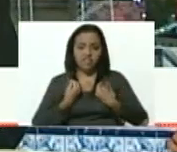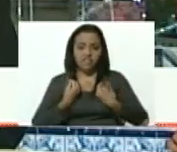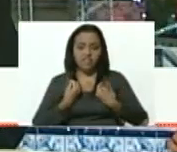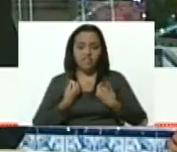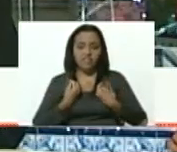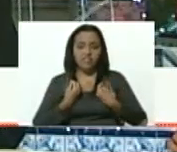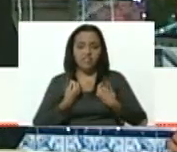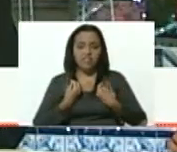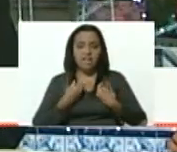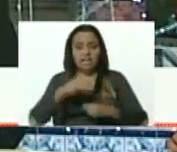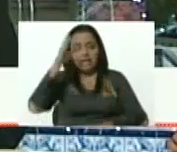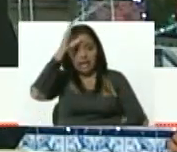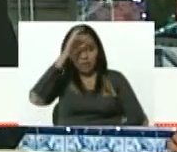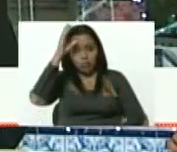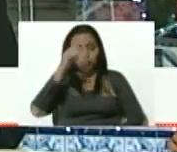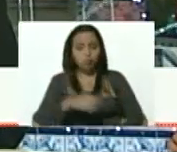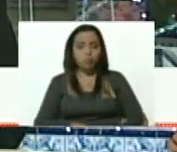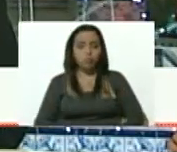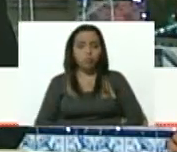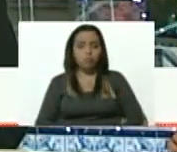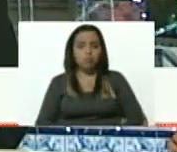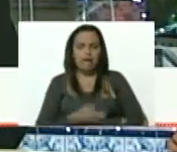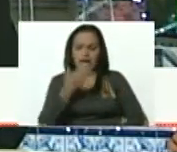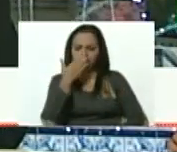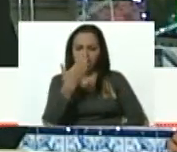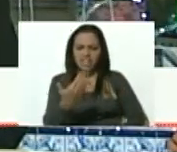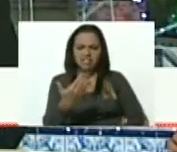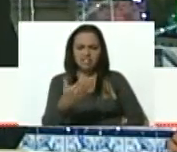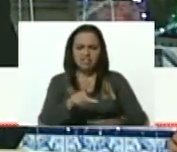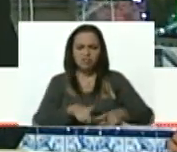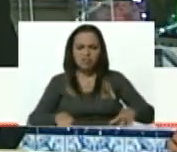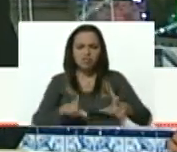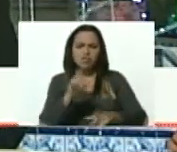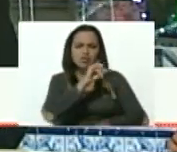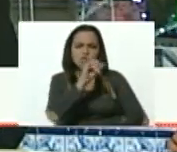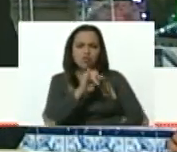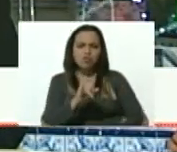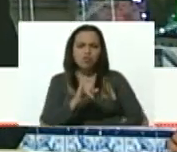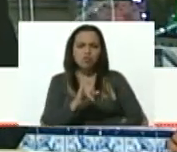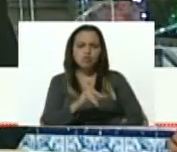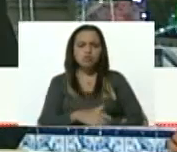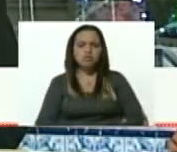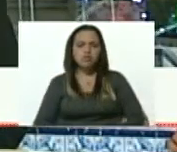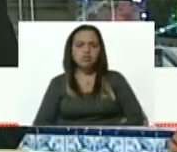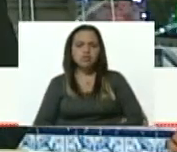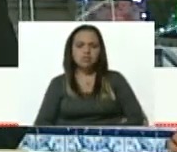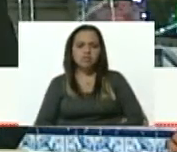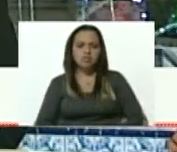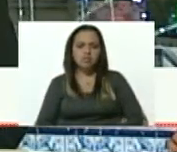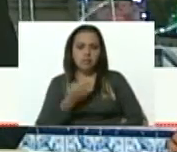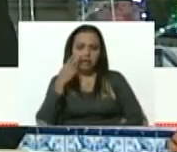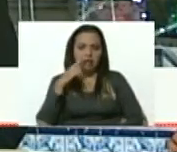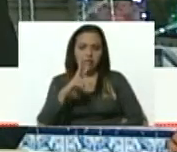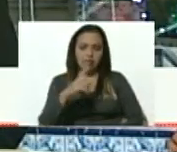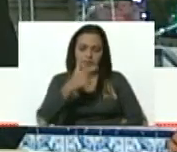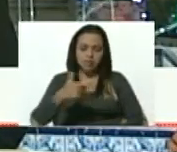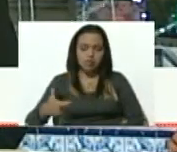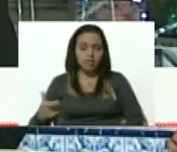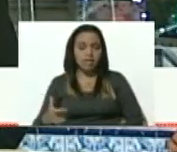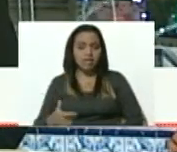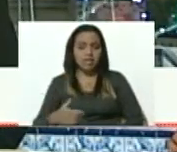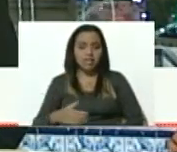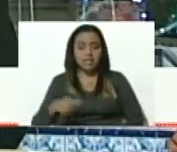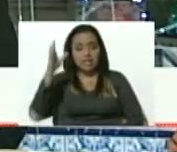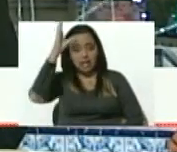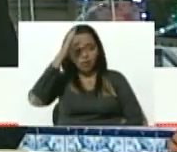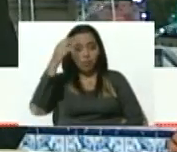ahí cerca al frente de la estación Zoológico. Envío mis saludos a mis vecinos de allá de Caricuao. Y allá en Caricuao, en el